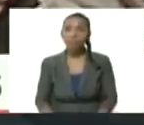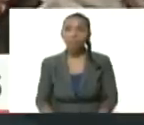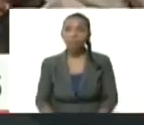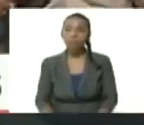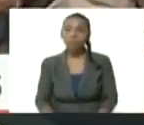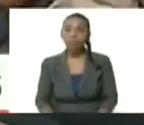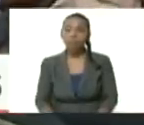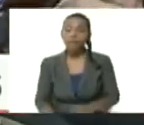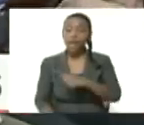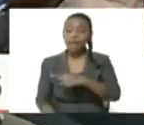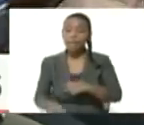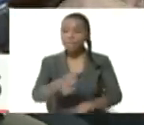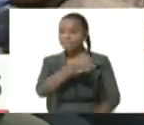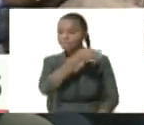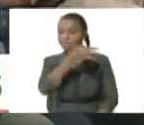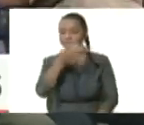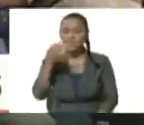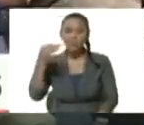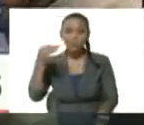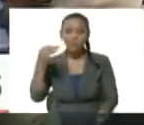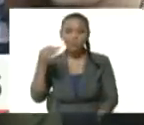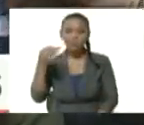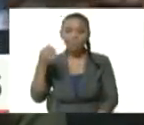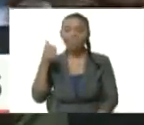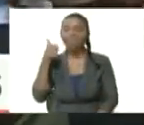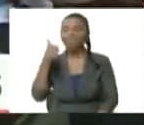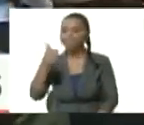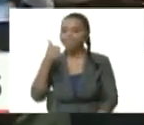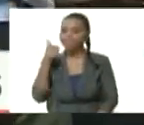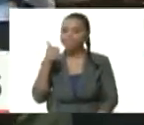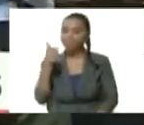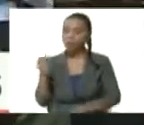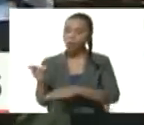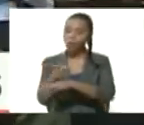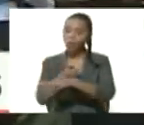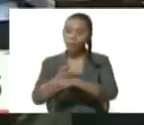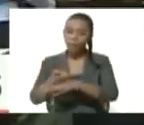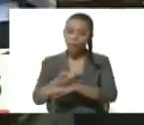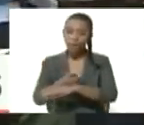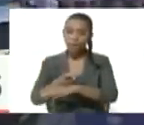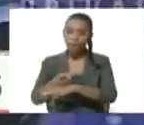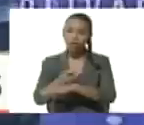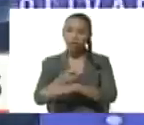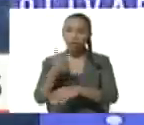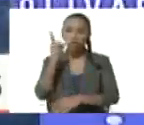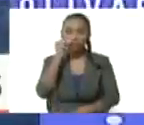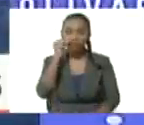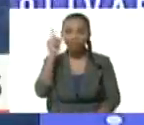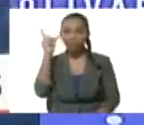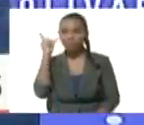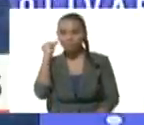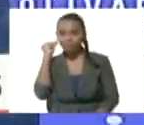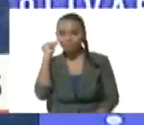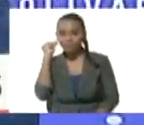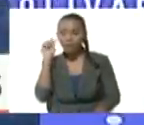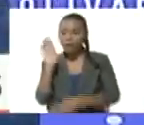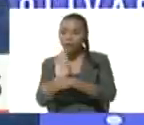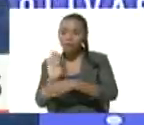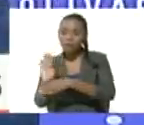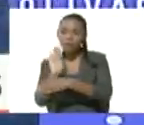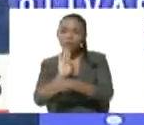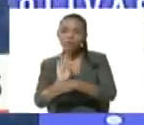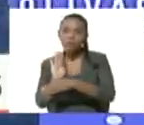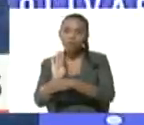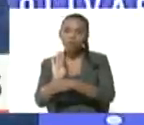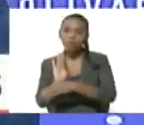Ha sido muy exitoso lo que hemos hecho con gobernadores, gobernadoras, protectores y